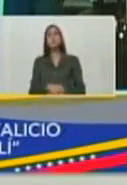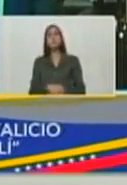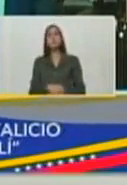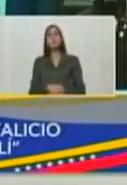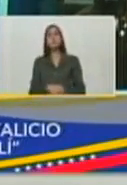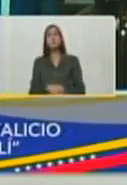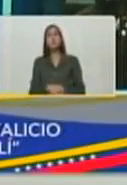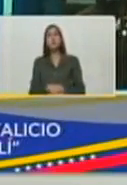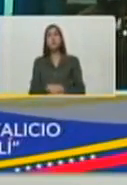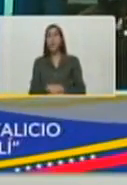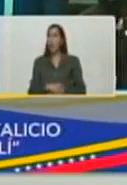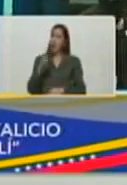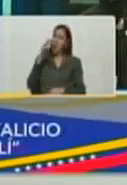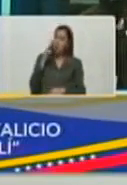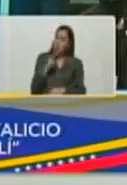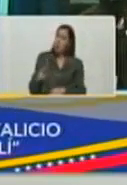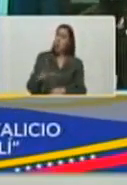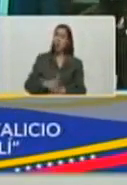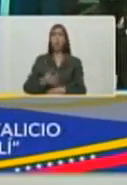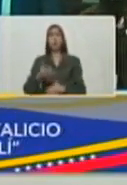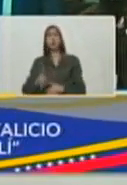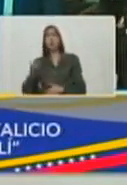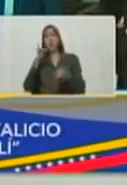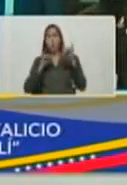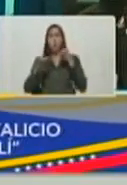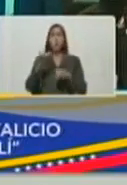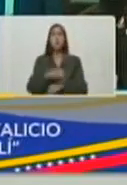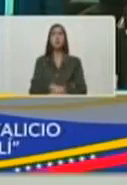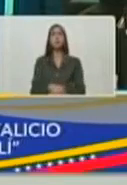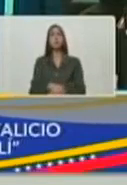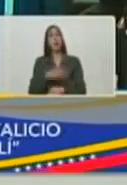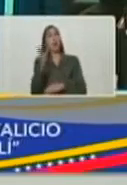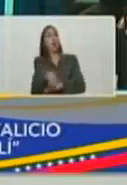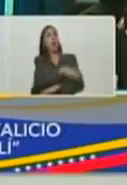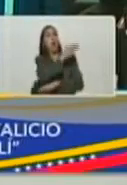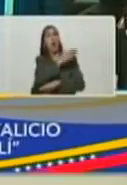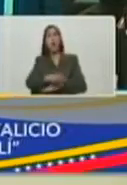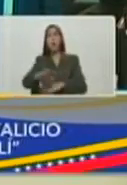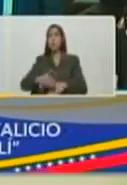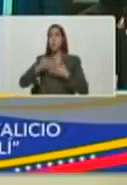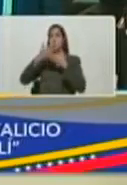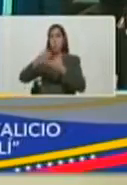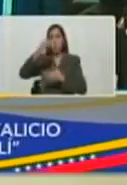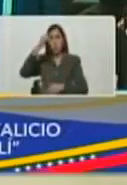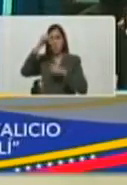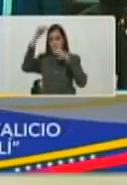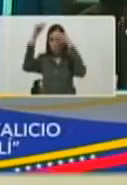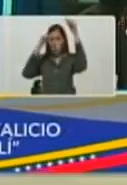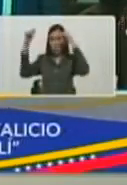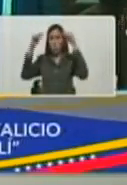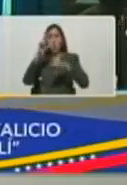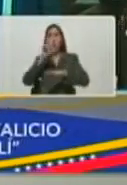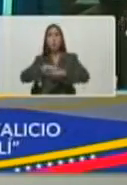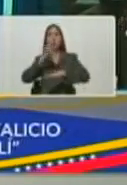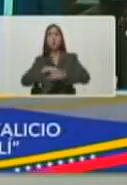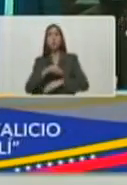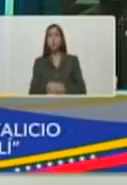hay quien te viera con tu botella. La canción al Che Guevara. Hace 1000 hombres